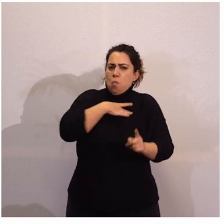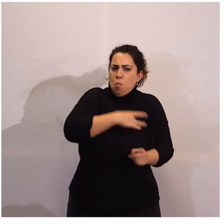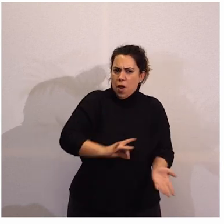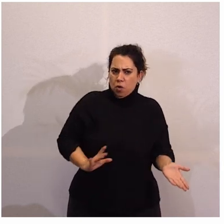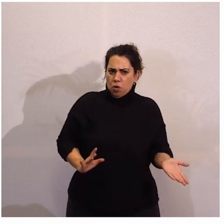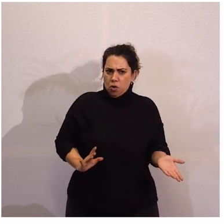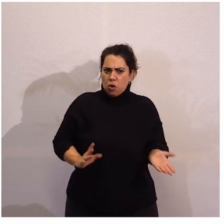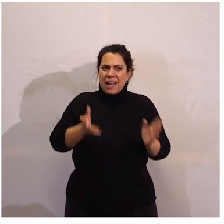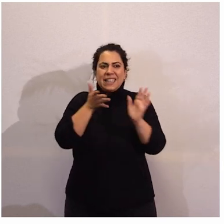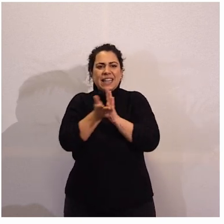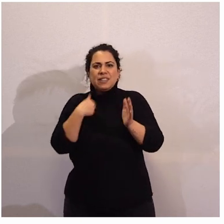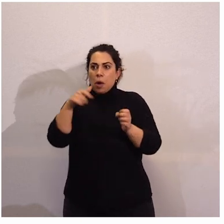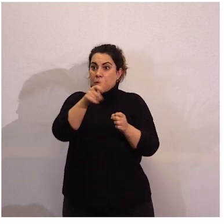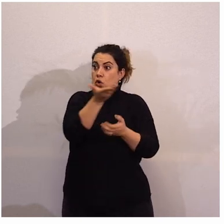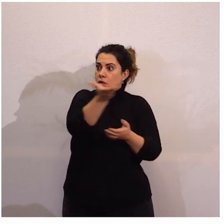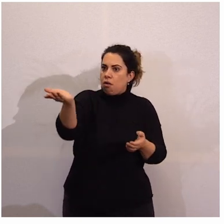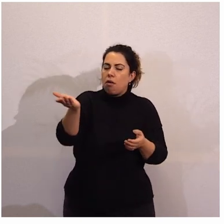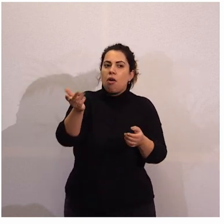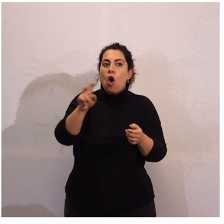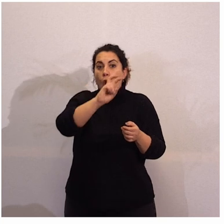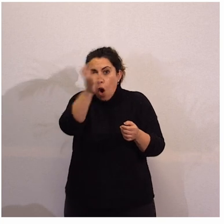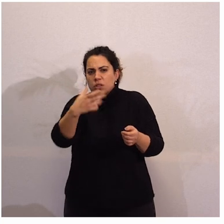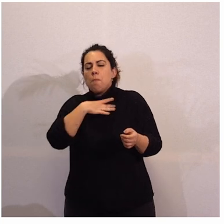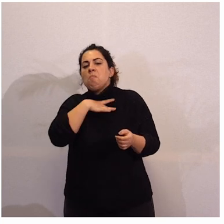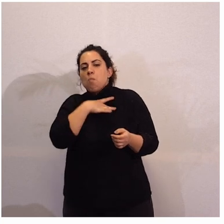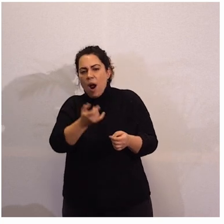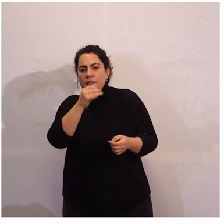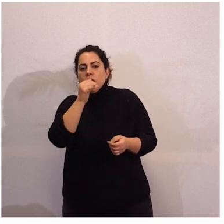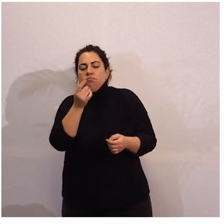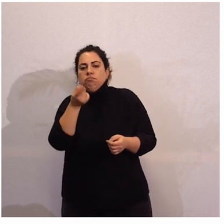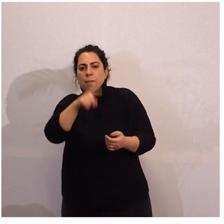conseguir que otras personas también lo tengan, que se vea como